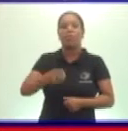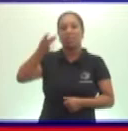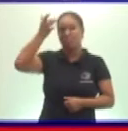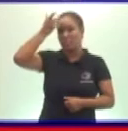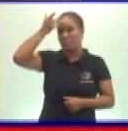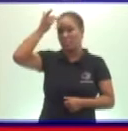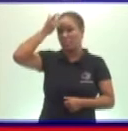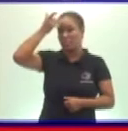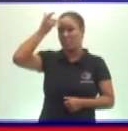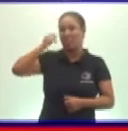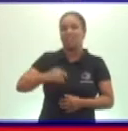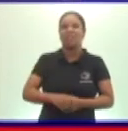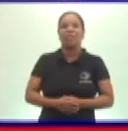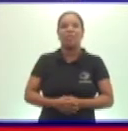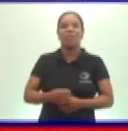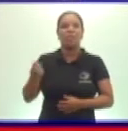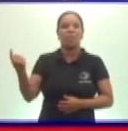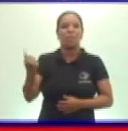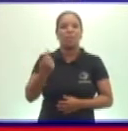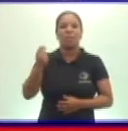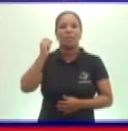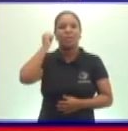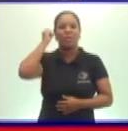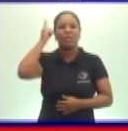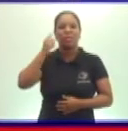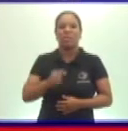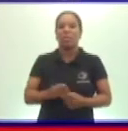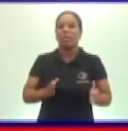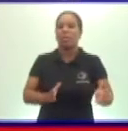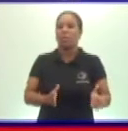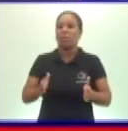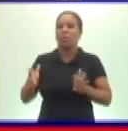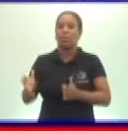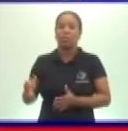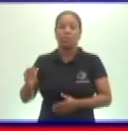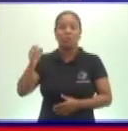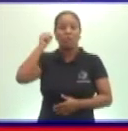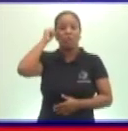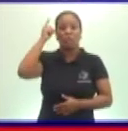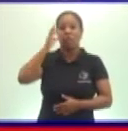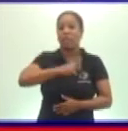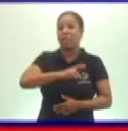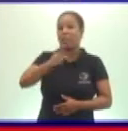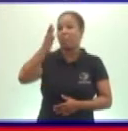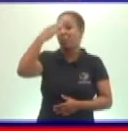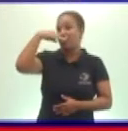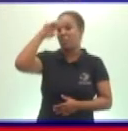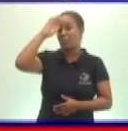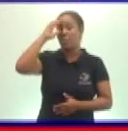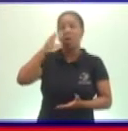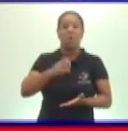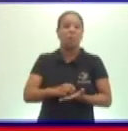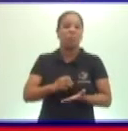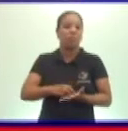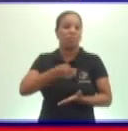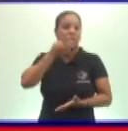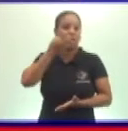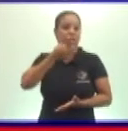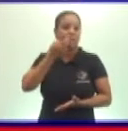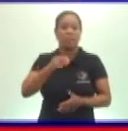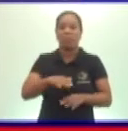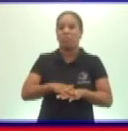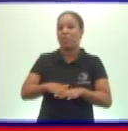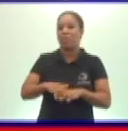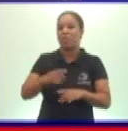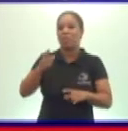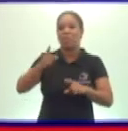que es el primer ideólogo que incorpora la noción de ideología de la Revolución Cubana, donde expresa que sobre la base de algunos